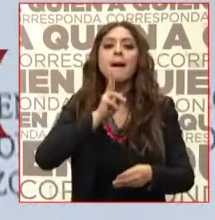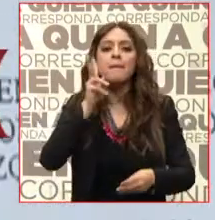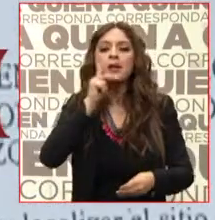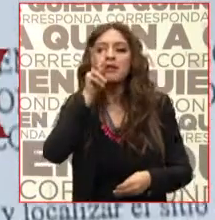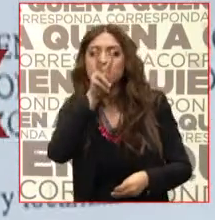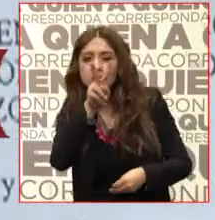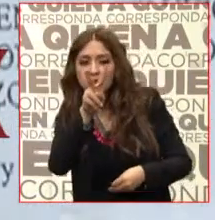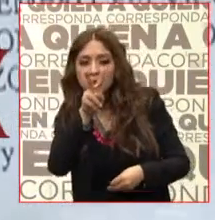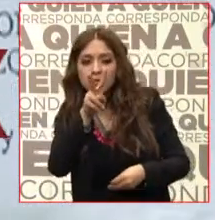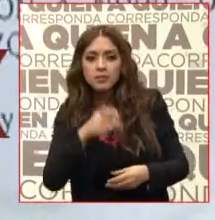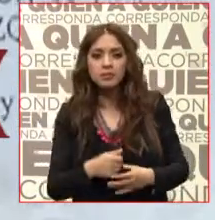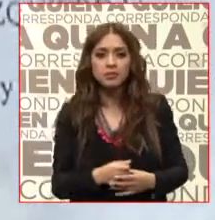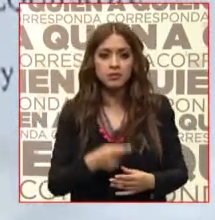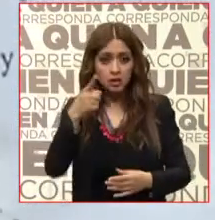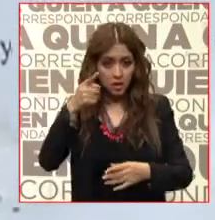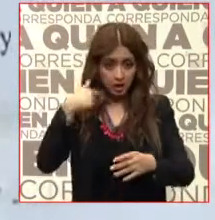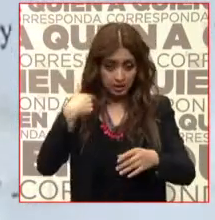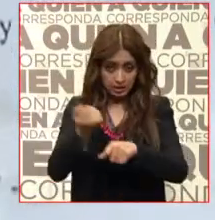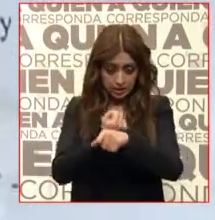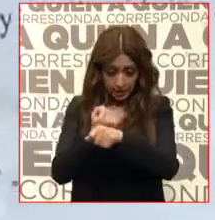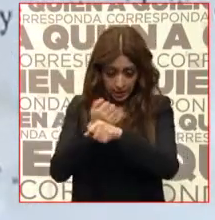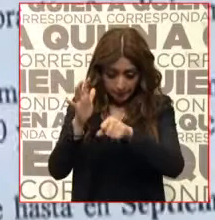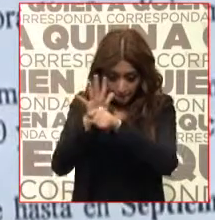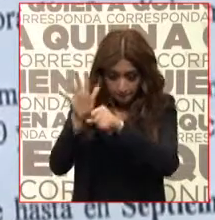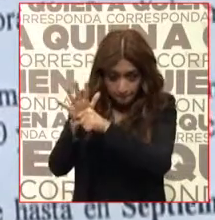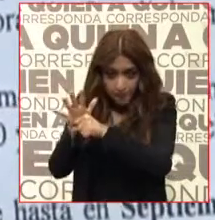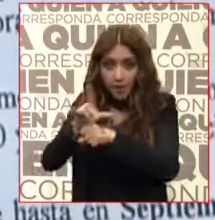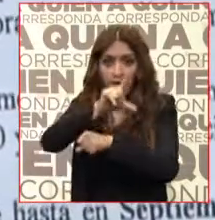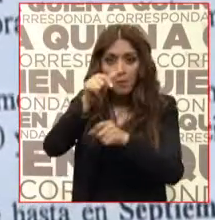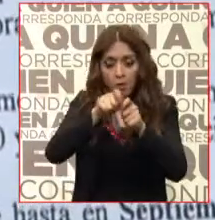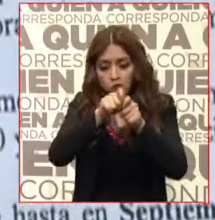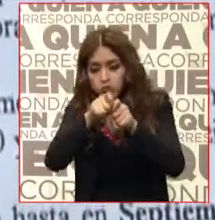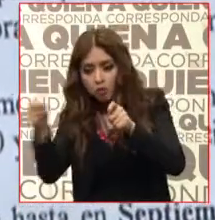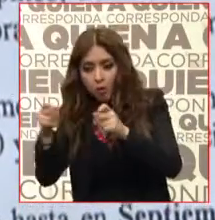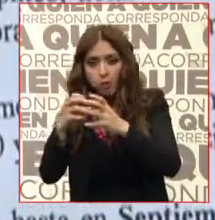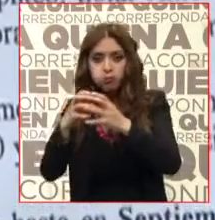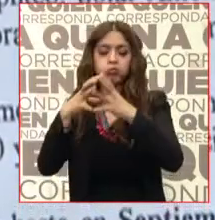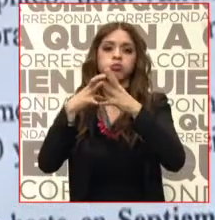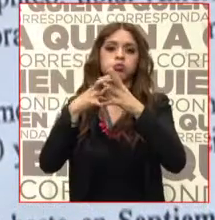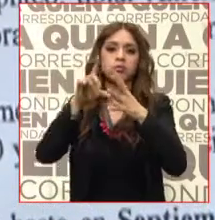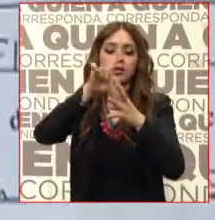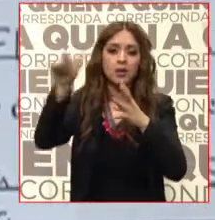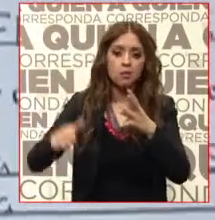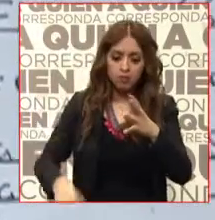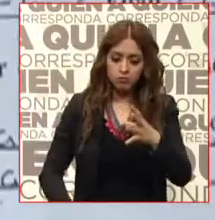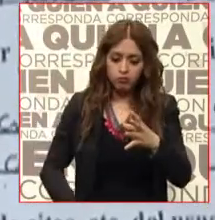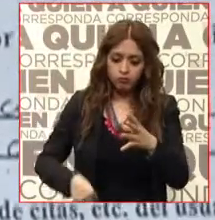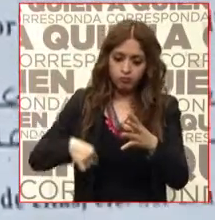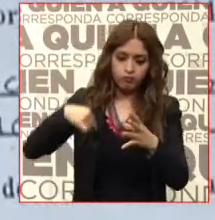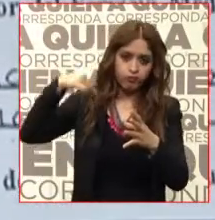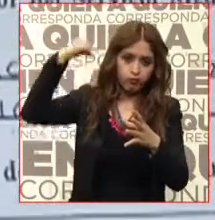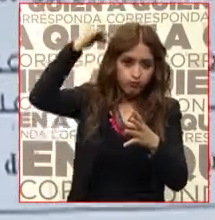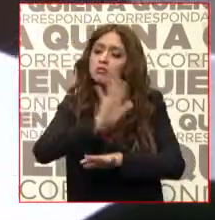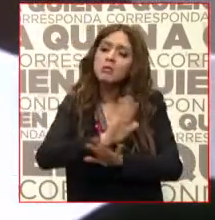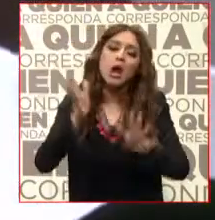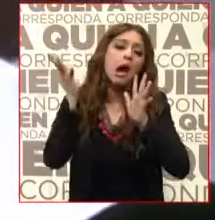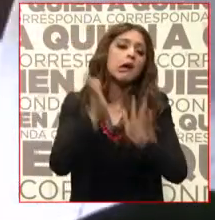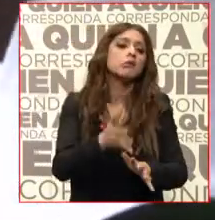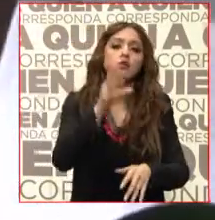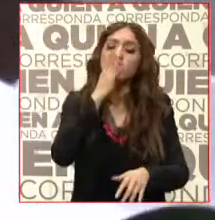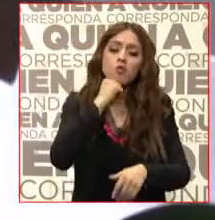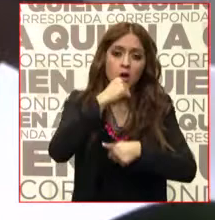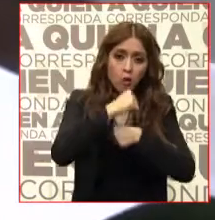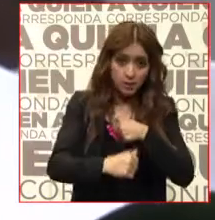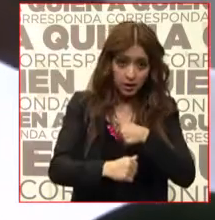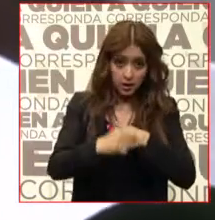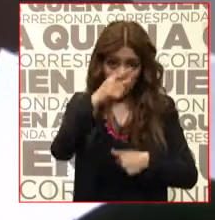que ese bloqueo que tengo, ¿verdad?, se pueda desprender un coágulo y correr hacia el cerebro o al corazón. El hombre, y